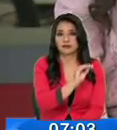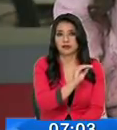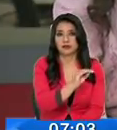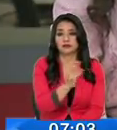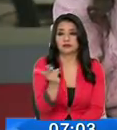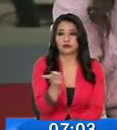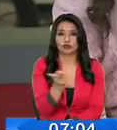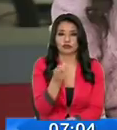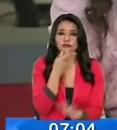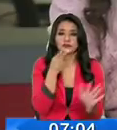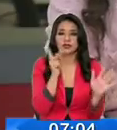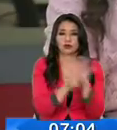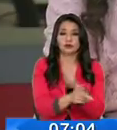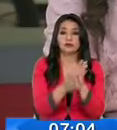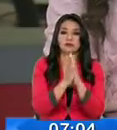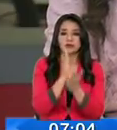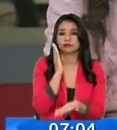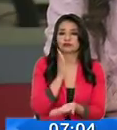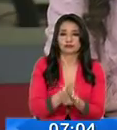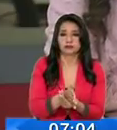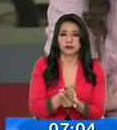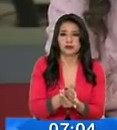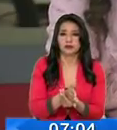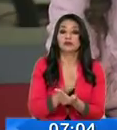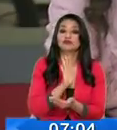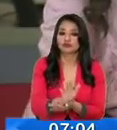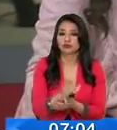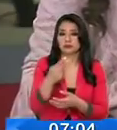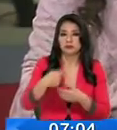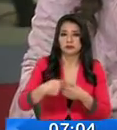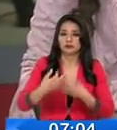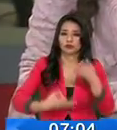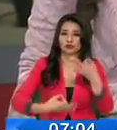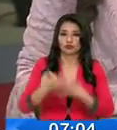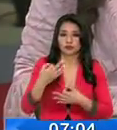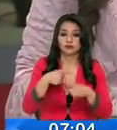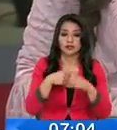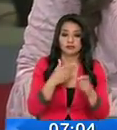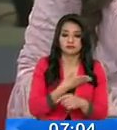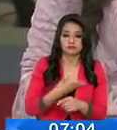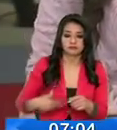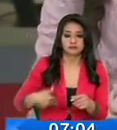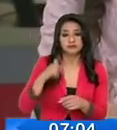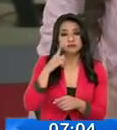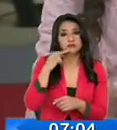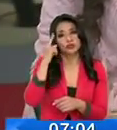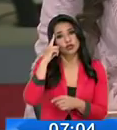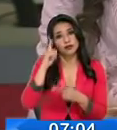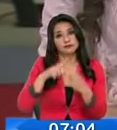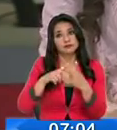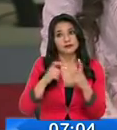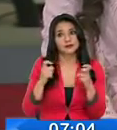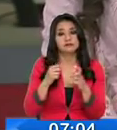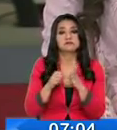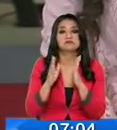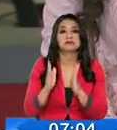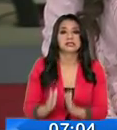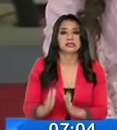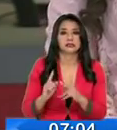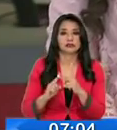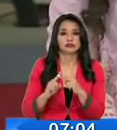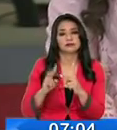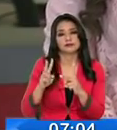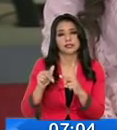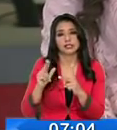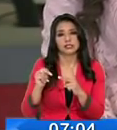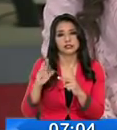dos demandas de recusación que solicitaron las defensas del expresidente Rafael Correa y del exministro Vinicio Alvarado.